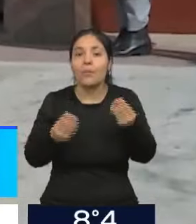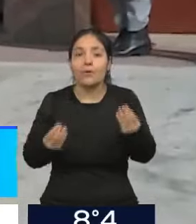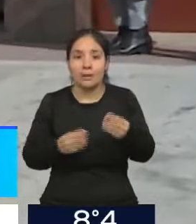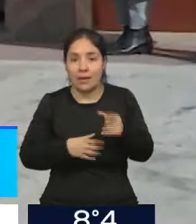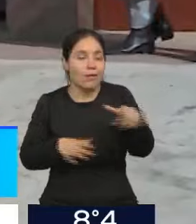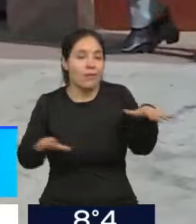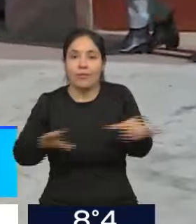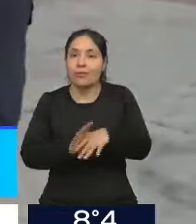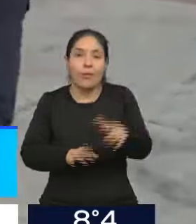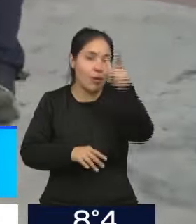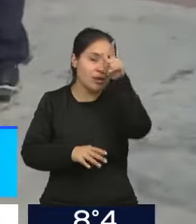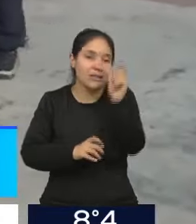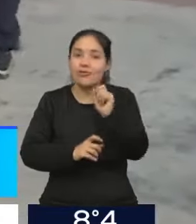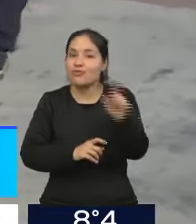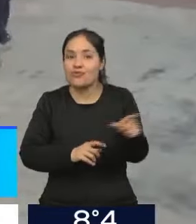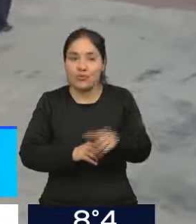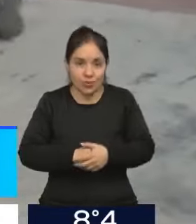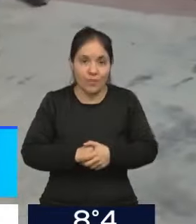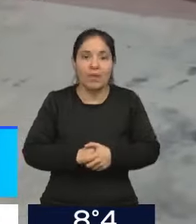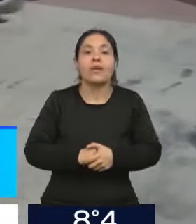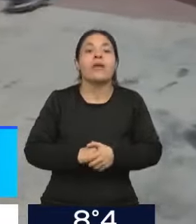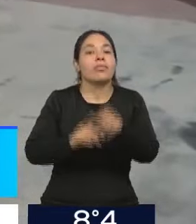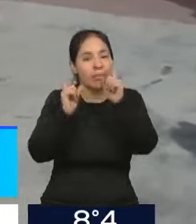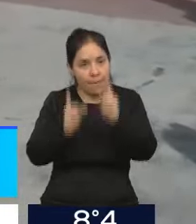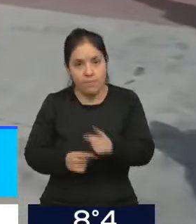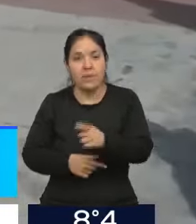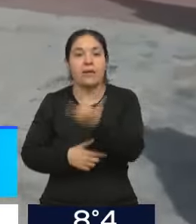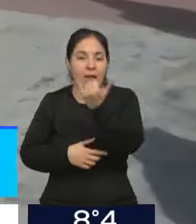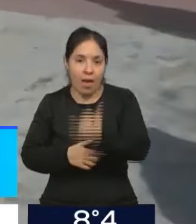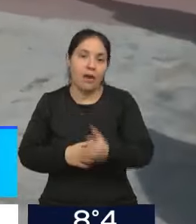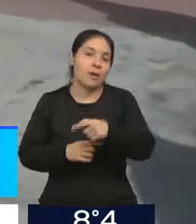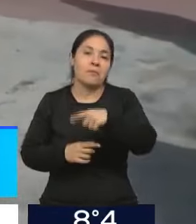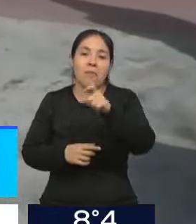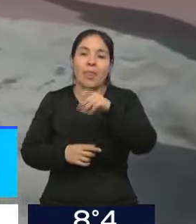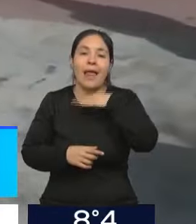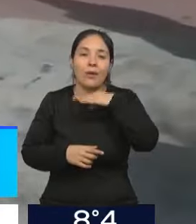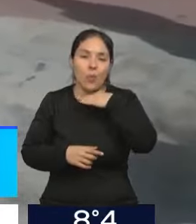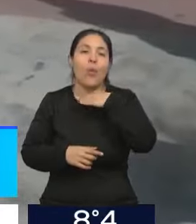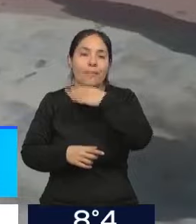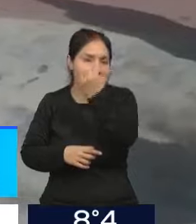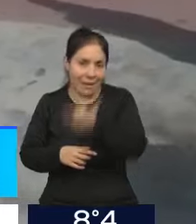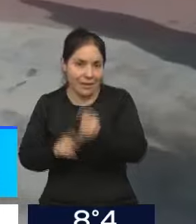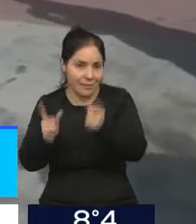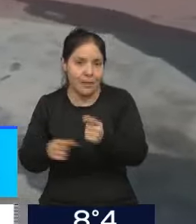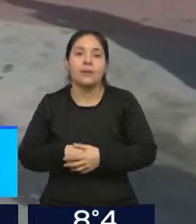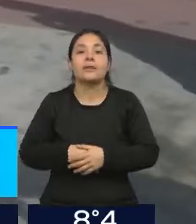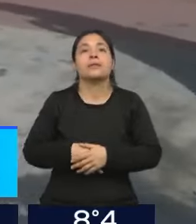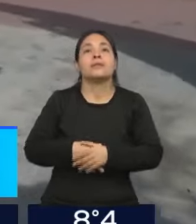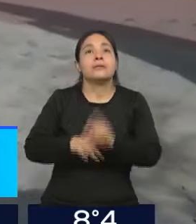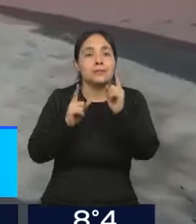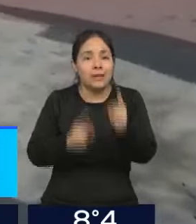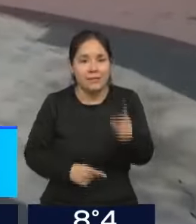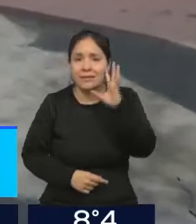de seguridad, pero también muy presente en hechos delictivos. También esperan que se aclare lo que ocurrió en la